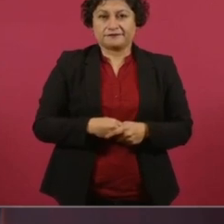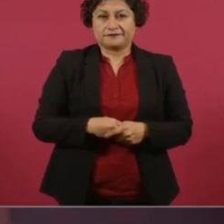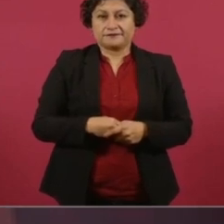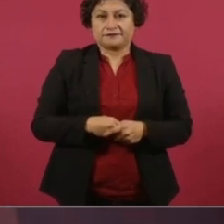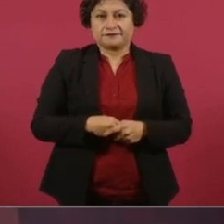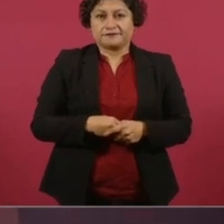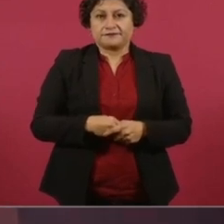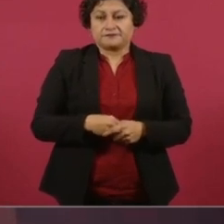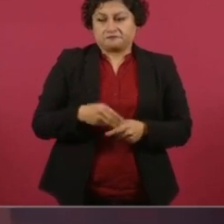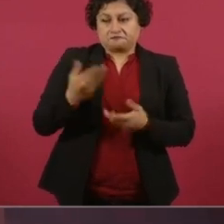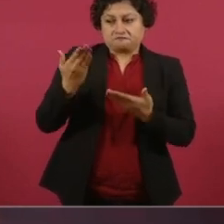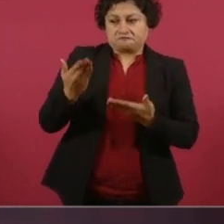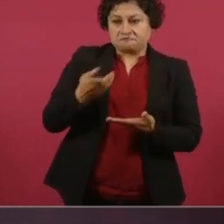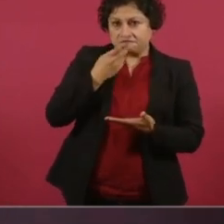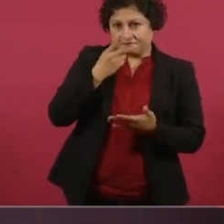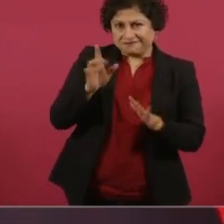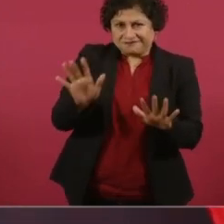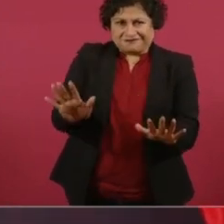O